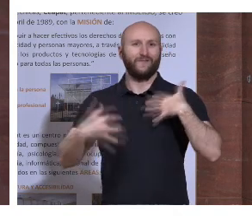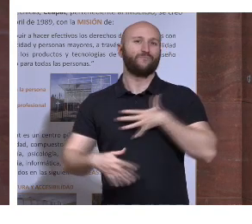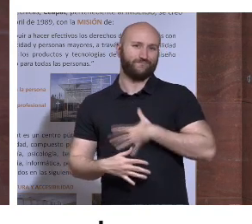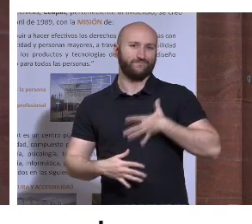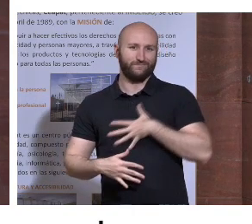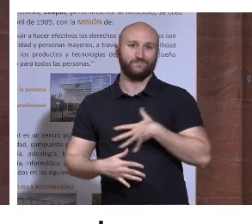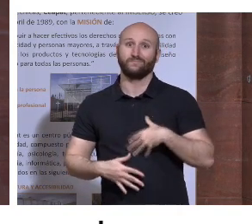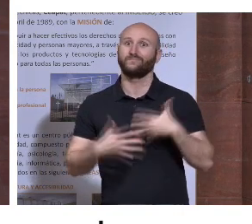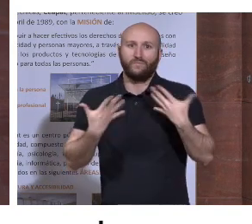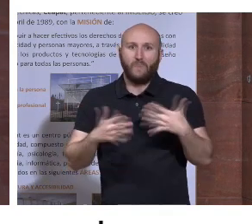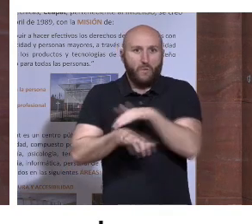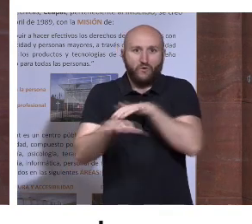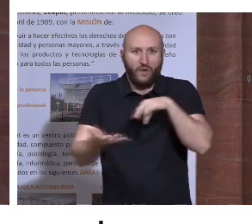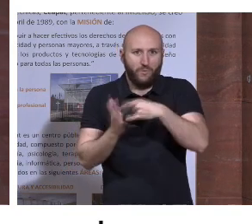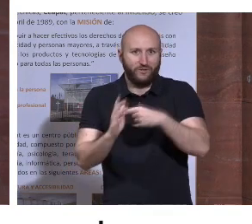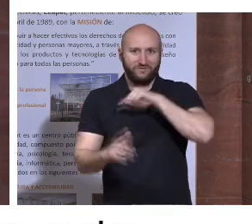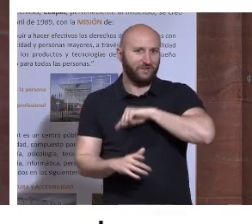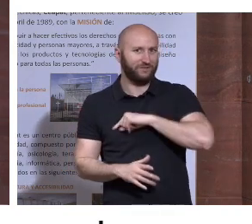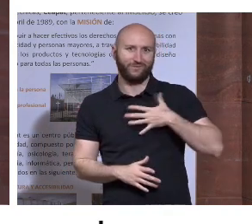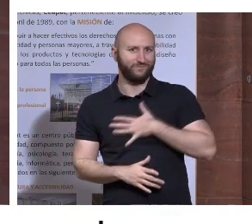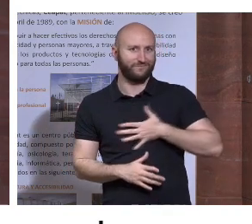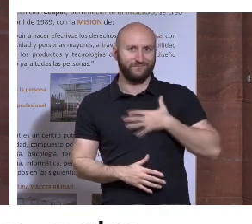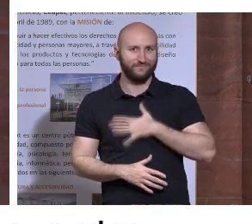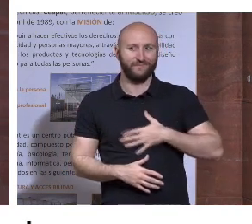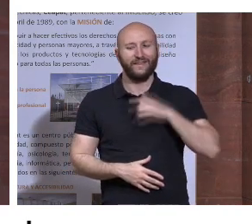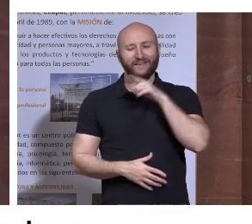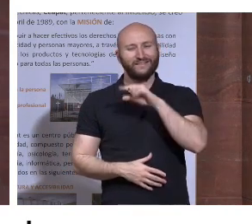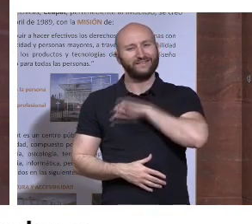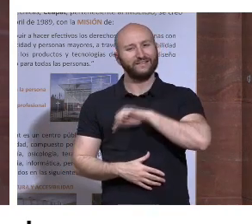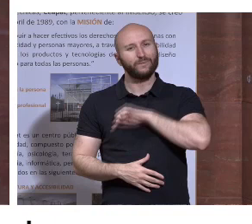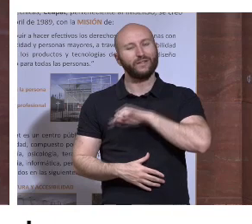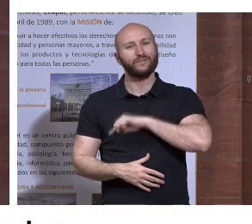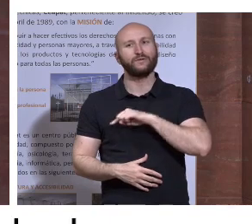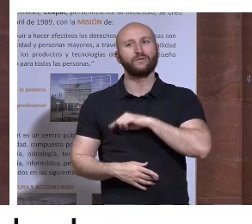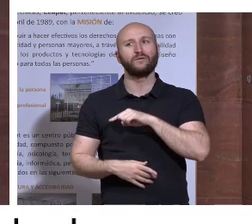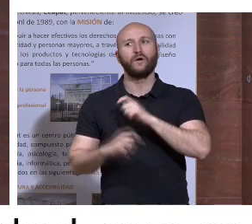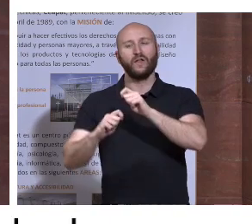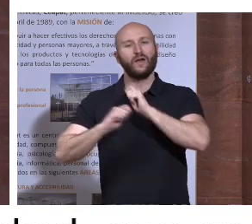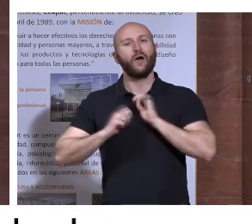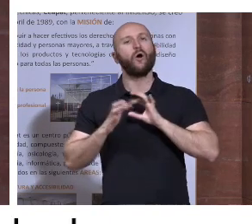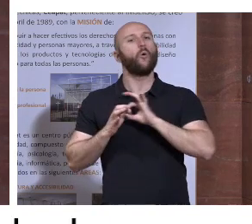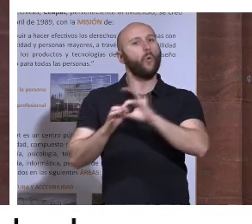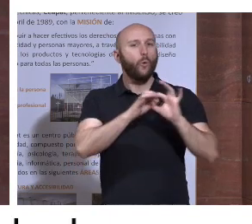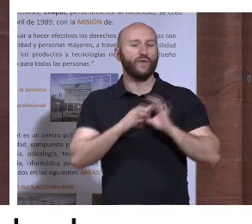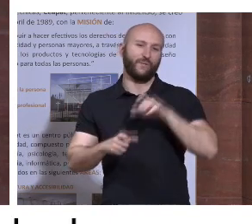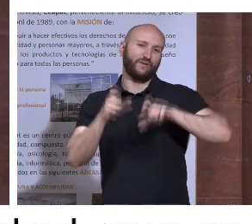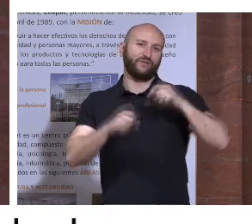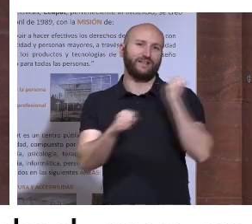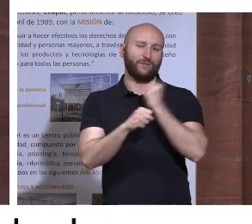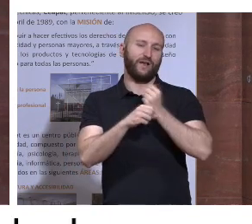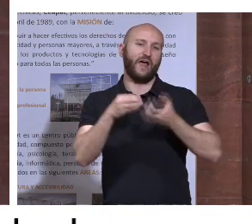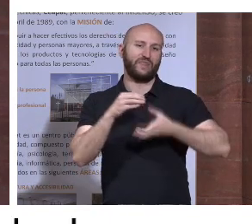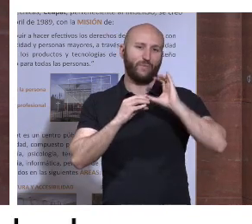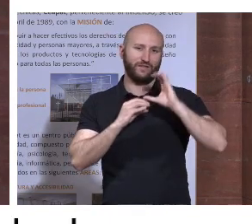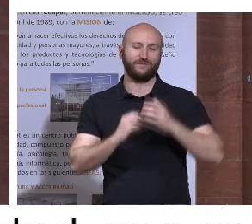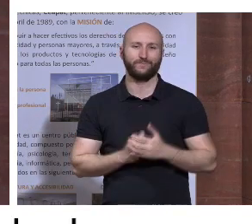sentía satisfecha de casi todos, y creo que ese es un sentimiento que nos une a las personas que trabajamos en el CEAPAT, ¿no?